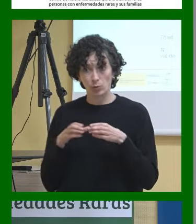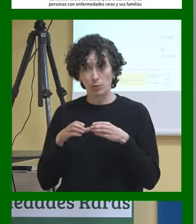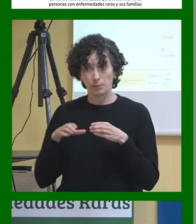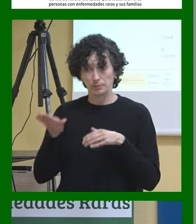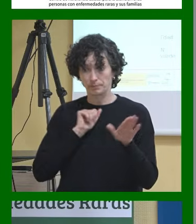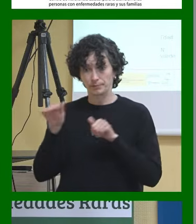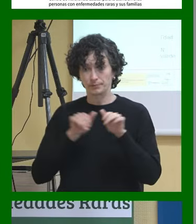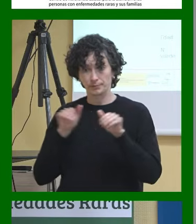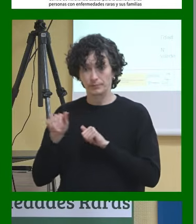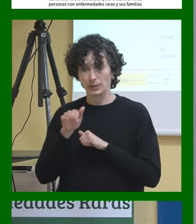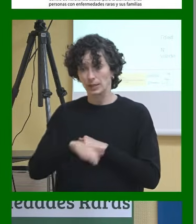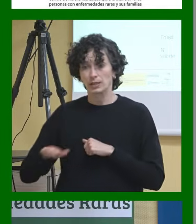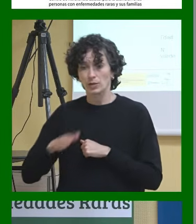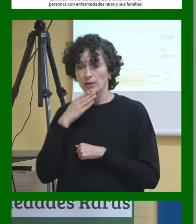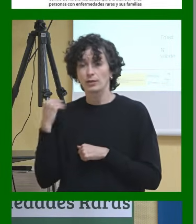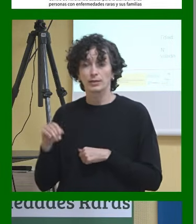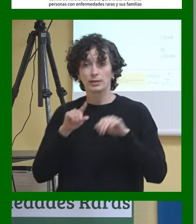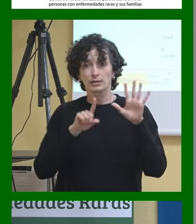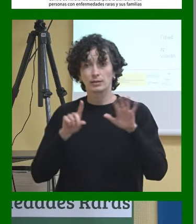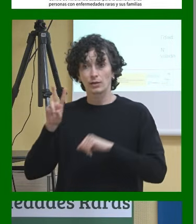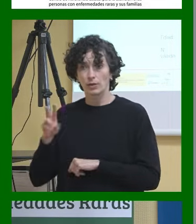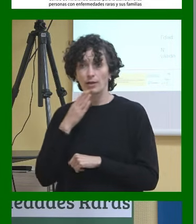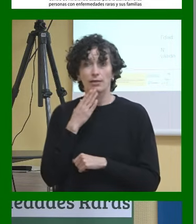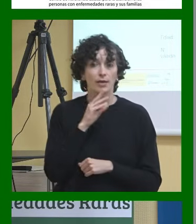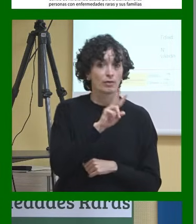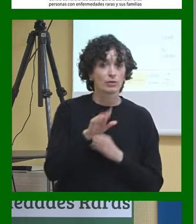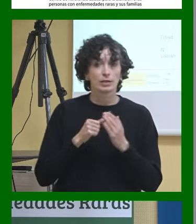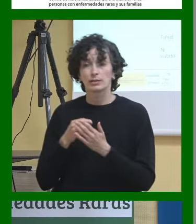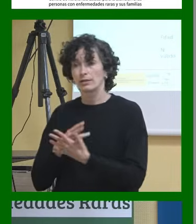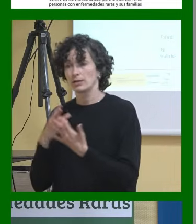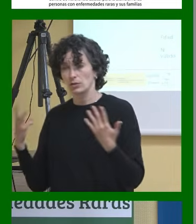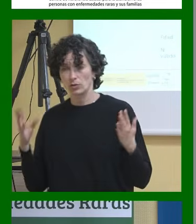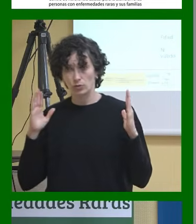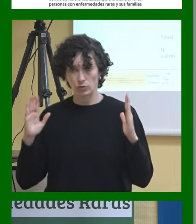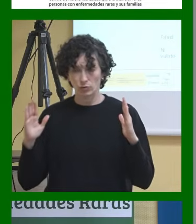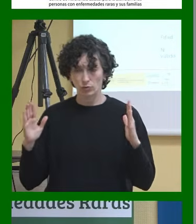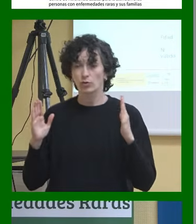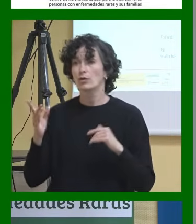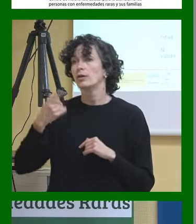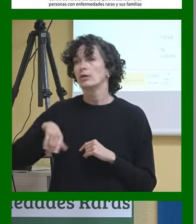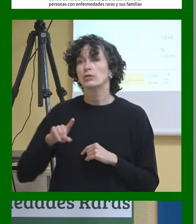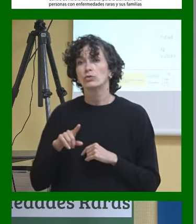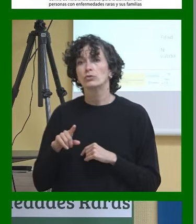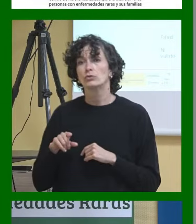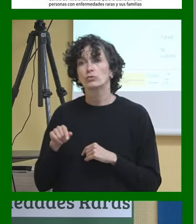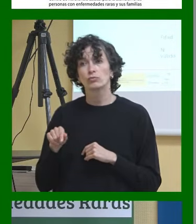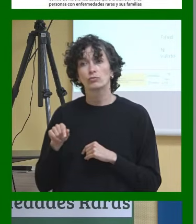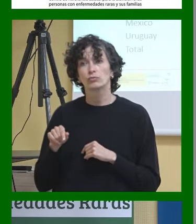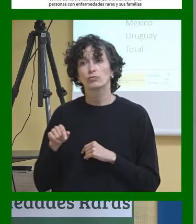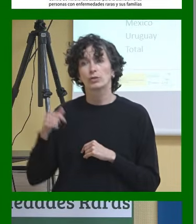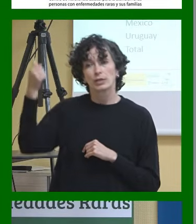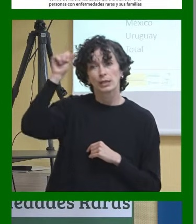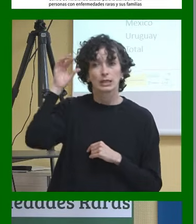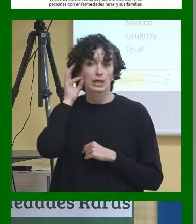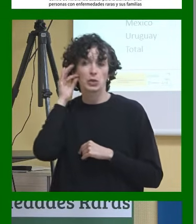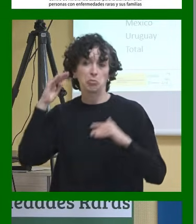Fueron 62 niños y adolescentes de edades entre 2 y 18 años, con una distribución equitativa entre